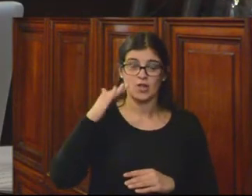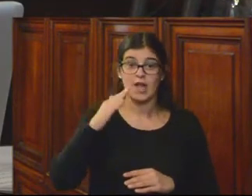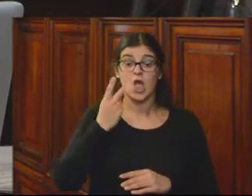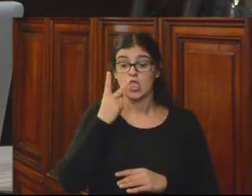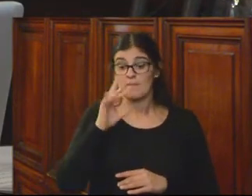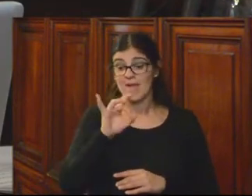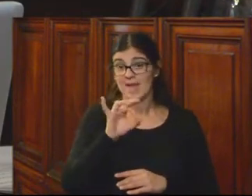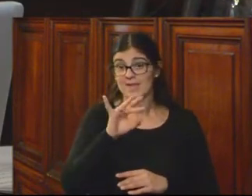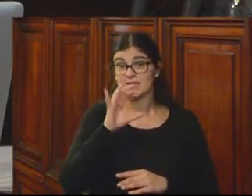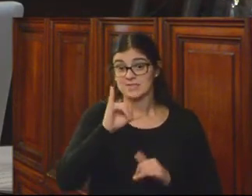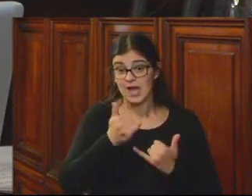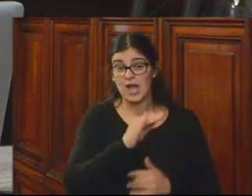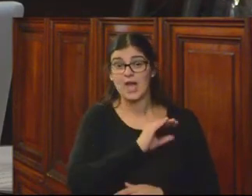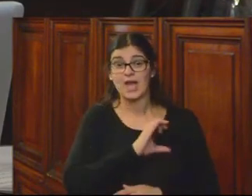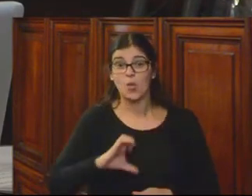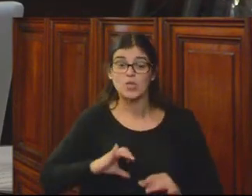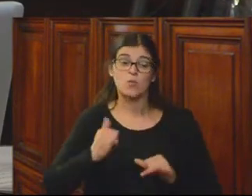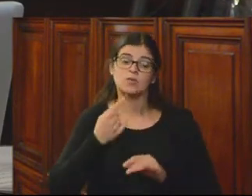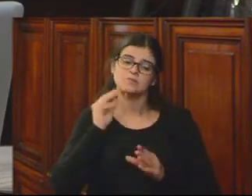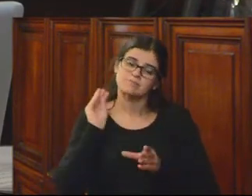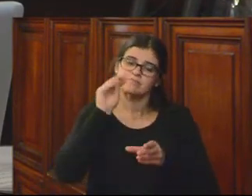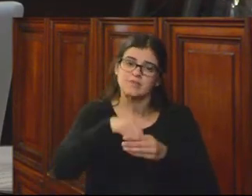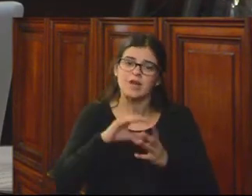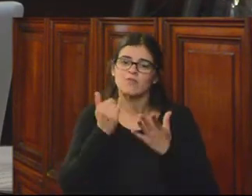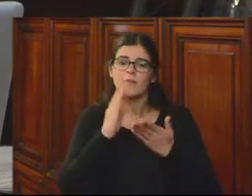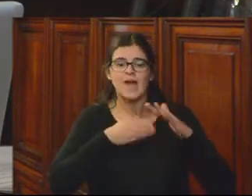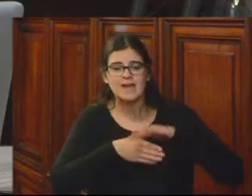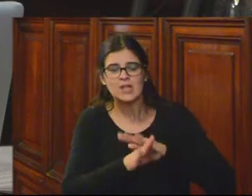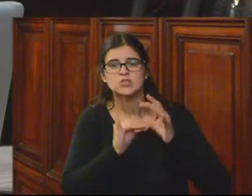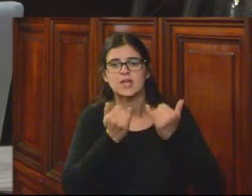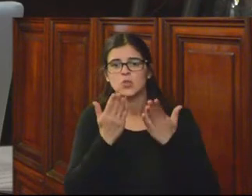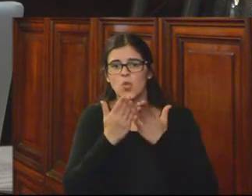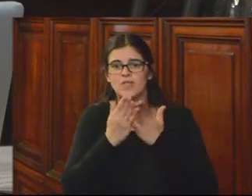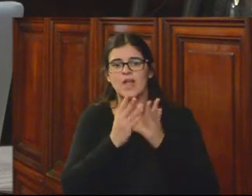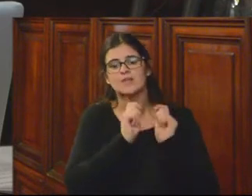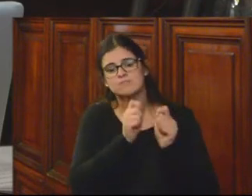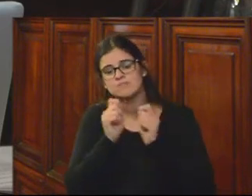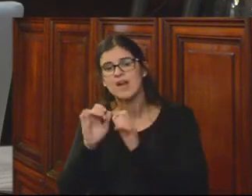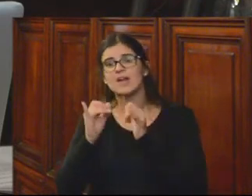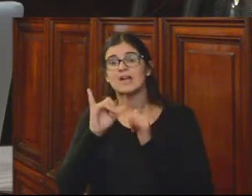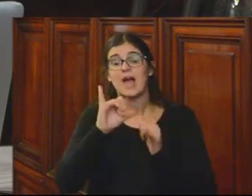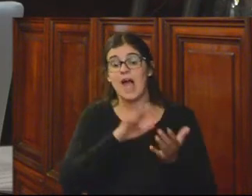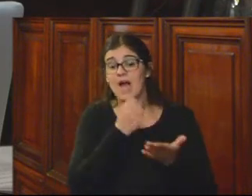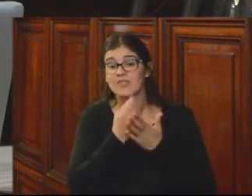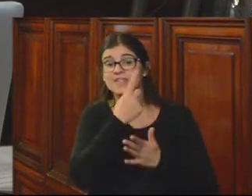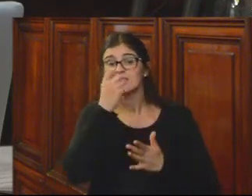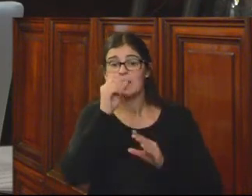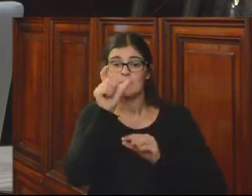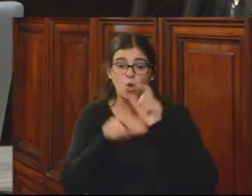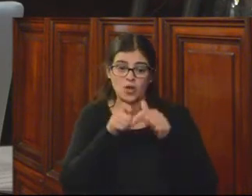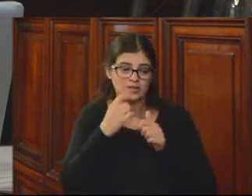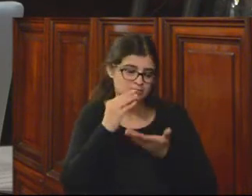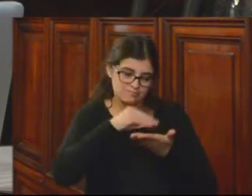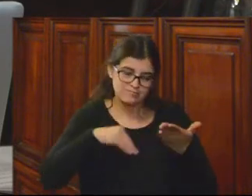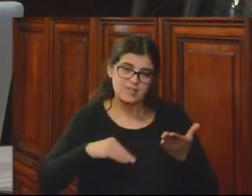2015, el Ejecutivo interfiere en las políticas de ingreso estudiantil, designando hasta el 100% de los cupos de las universidades